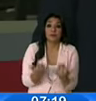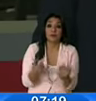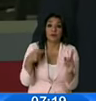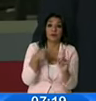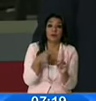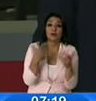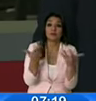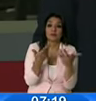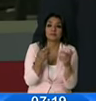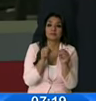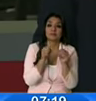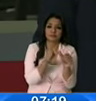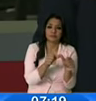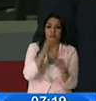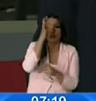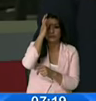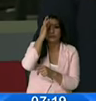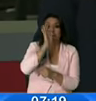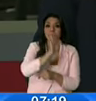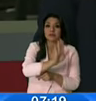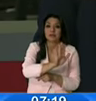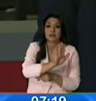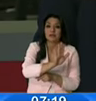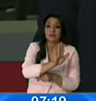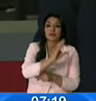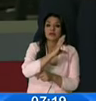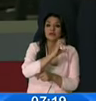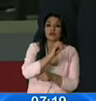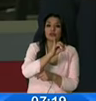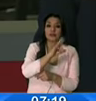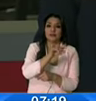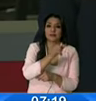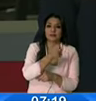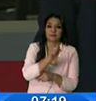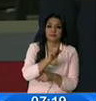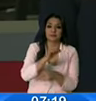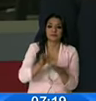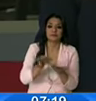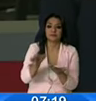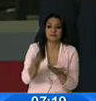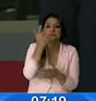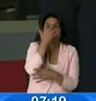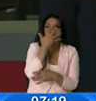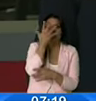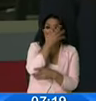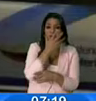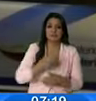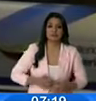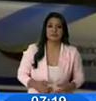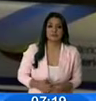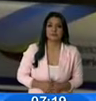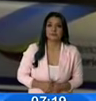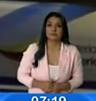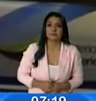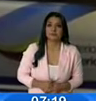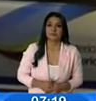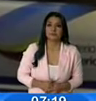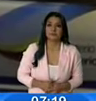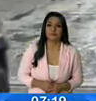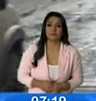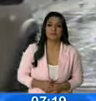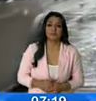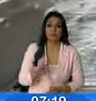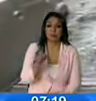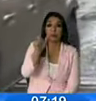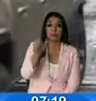persona estaría siendo atendida en el Hospital Delfina Torres Concha, ubicado en el Cantón Esmeraldas. La información sobre un